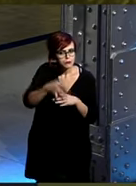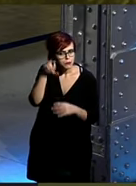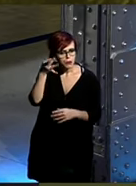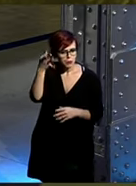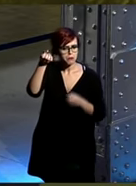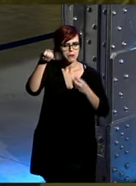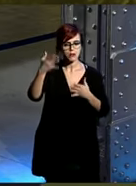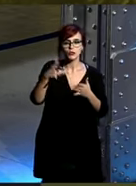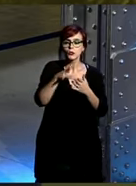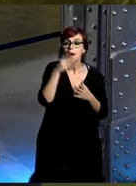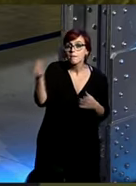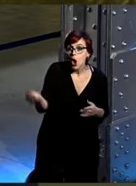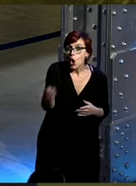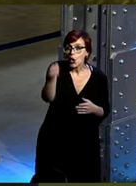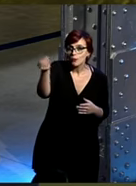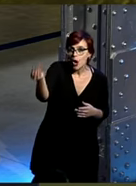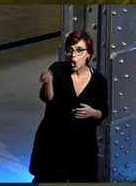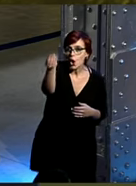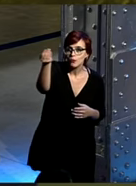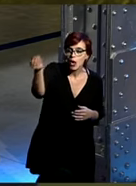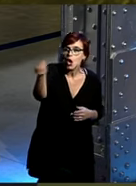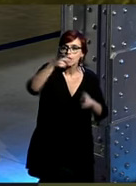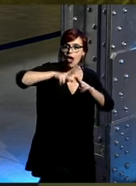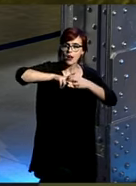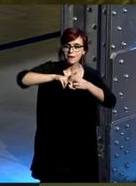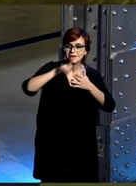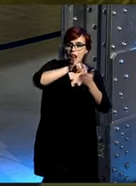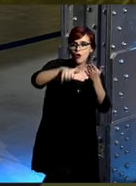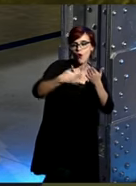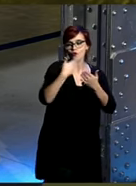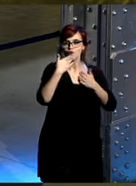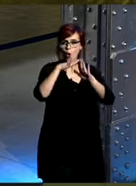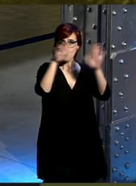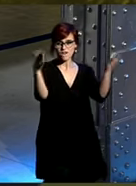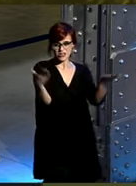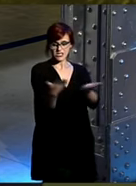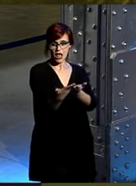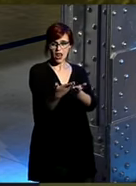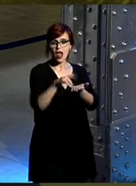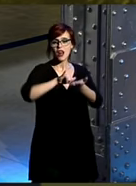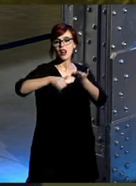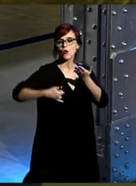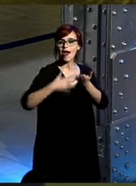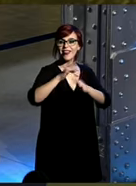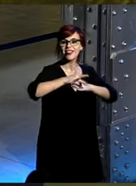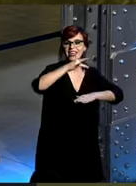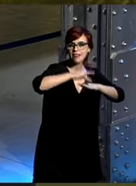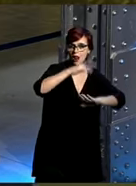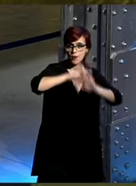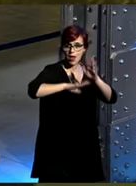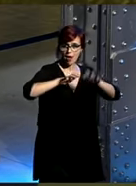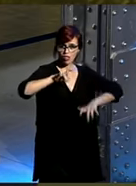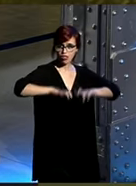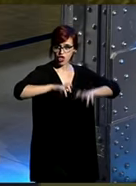mejora. Creo que hoy en día hay como unas herramientas o unos lenguajes universales, que son el lenguaje de lo digital, de la programación,